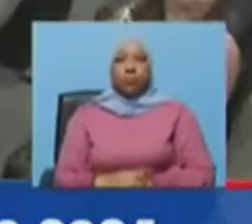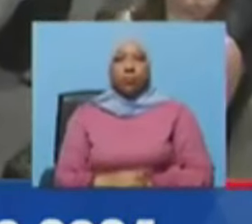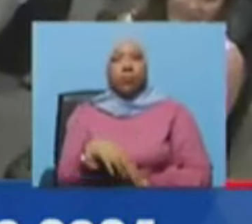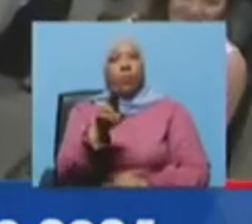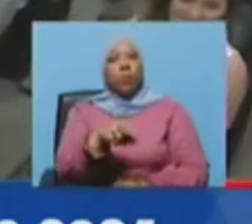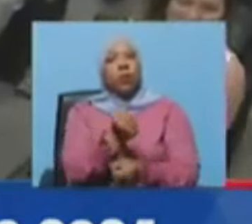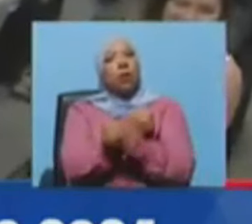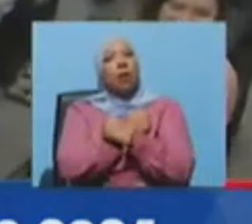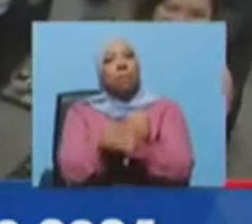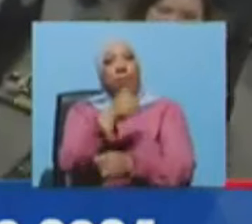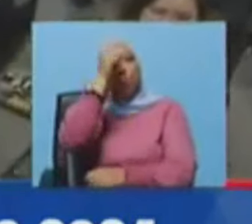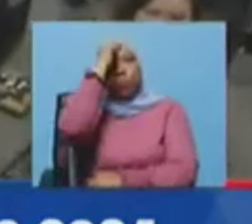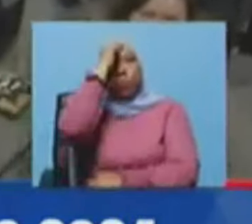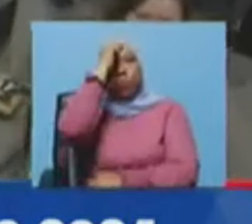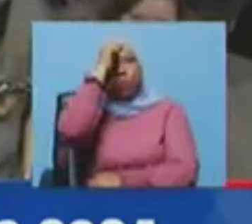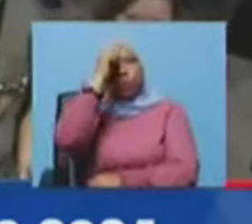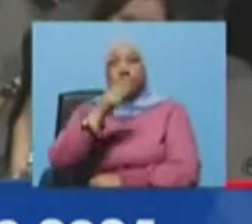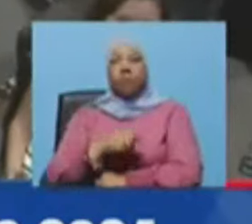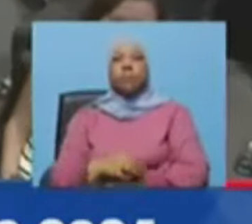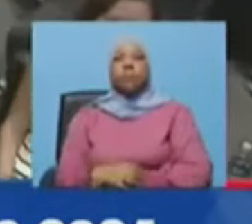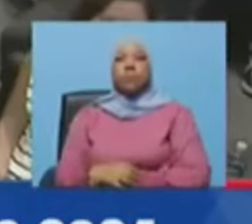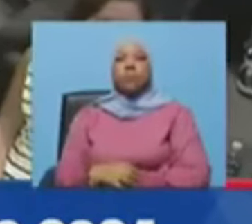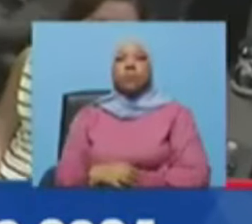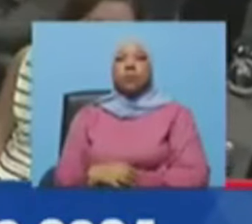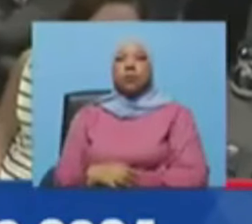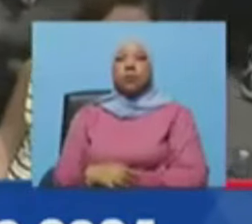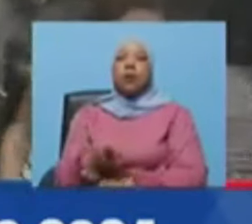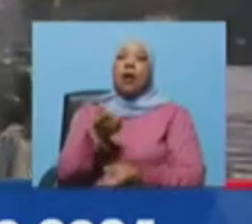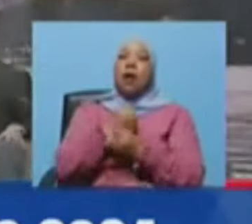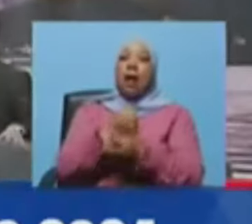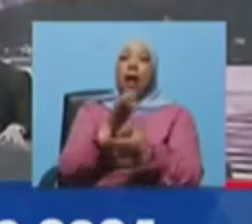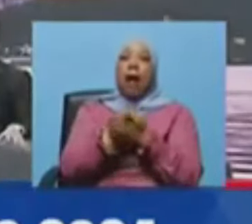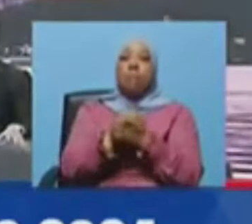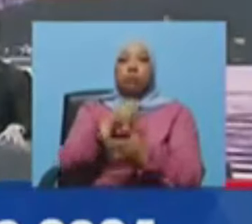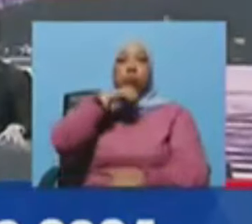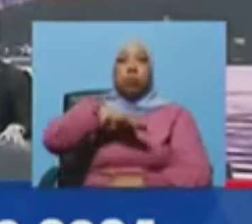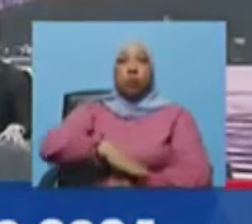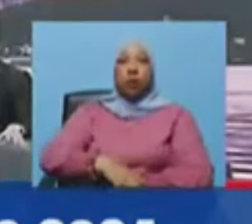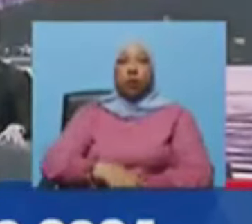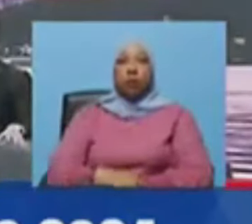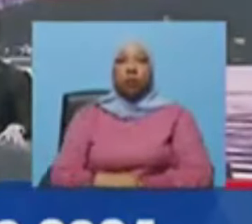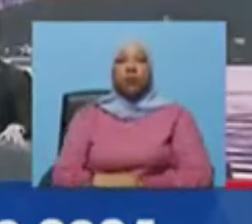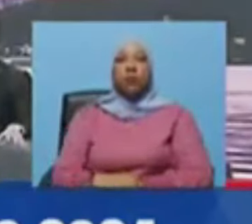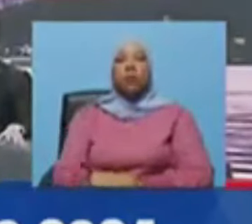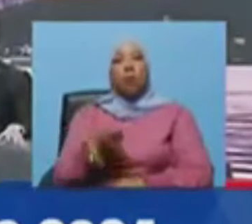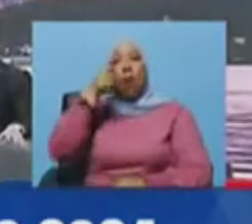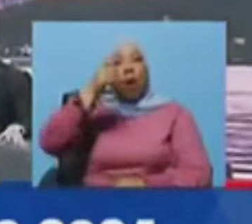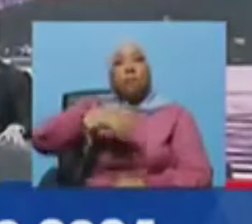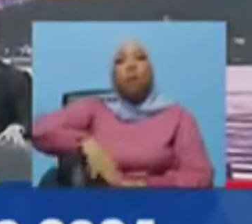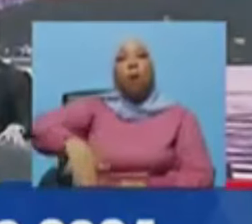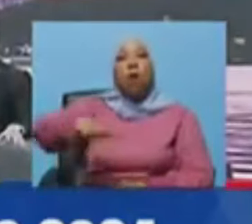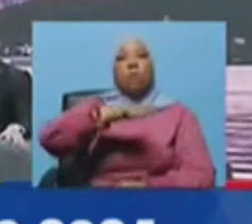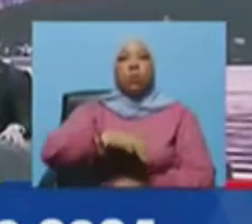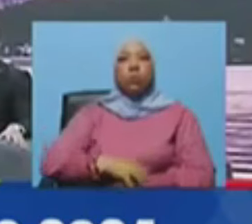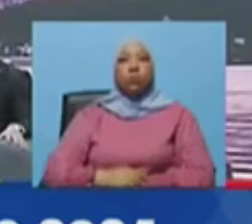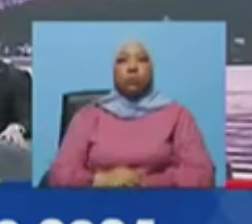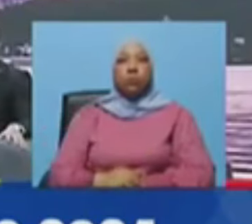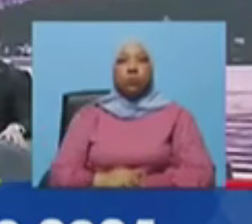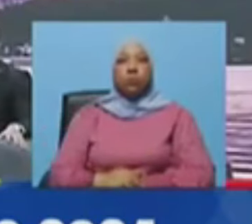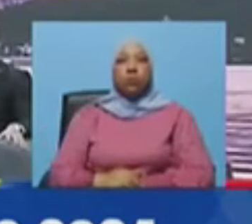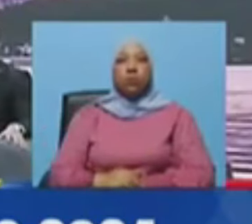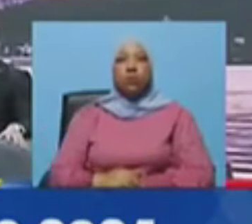Amamos a Turquía, lo puedo decir de verdad, amo su historia, amo a su pueblo, y